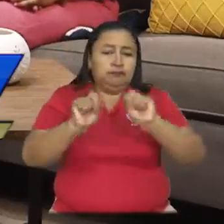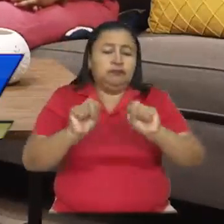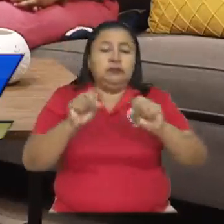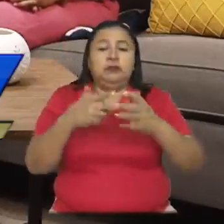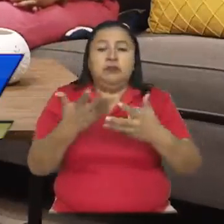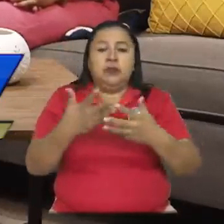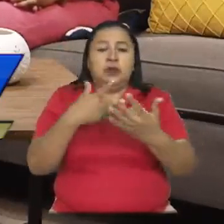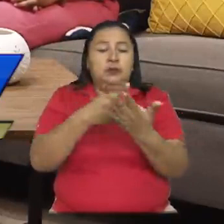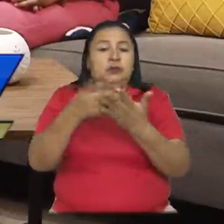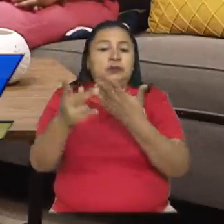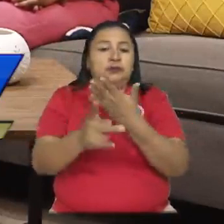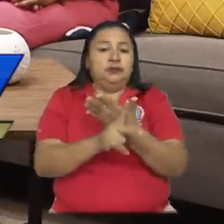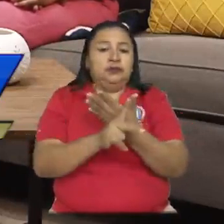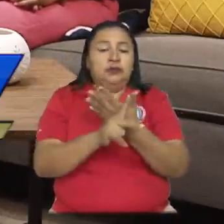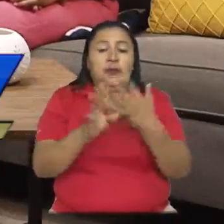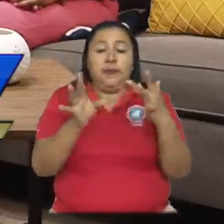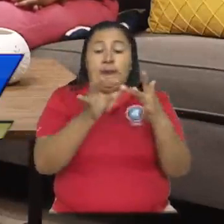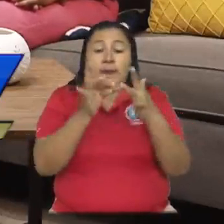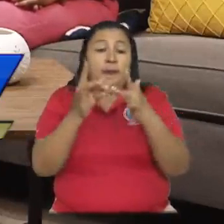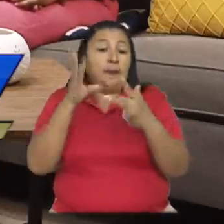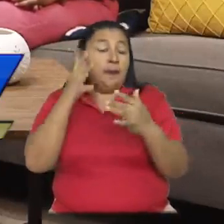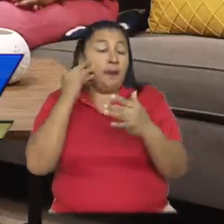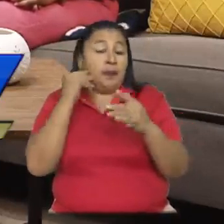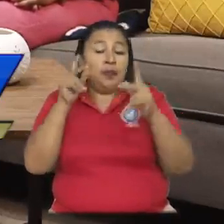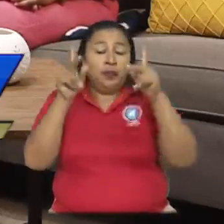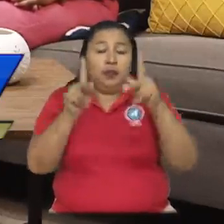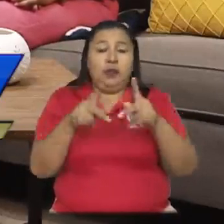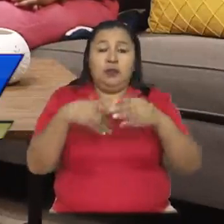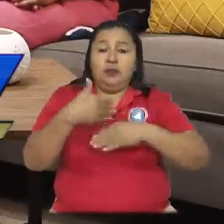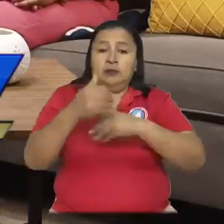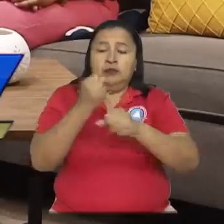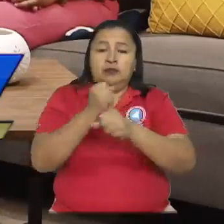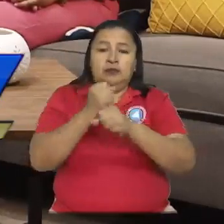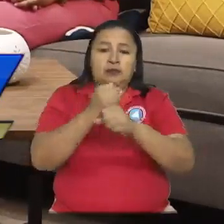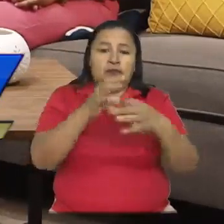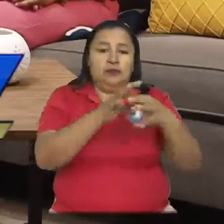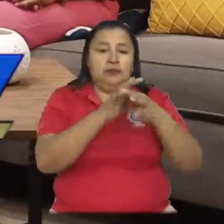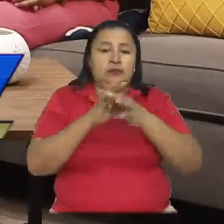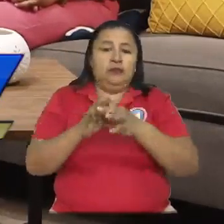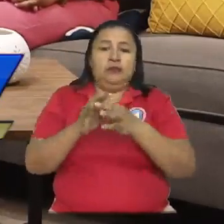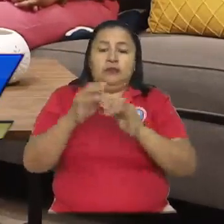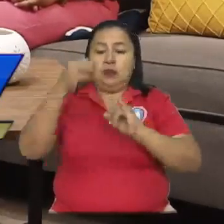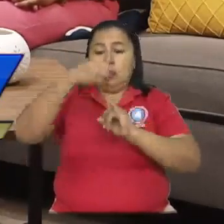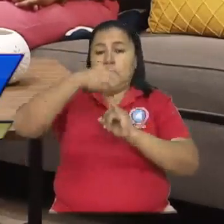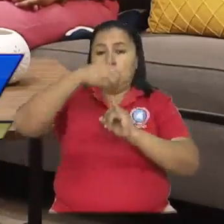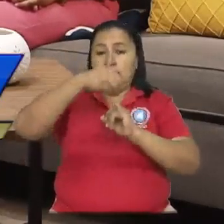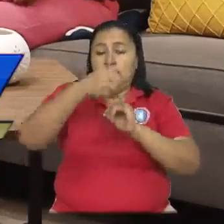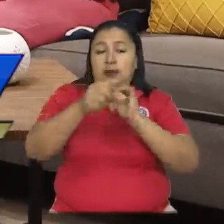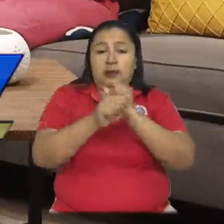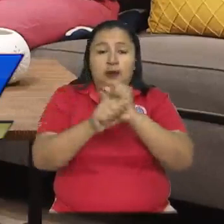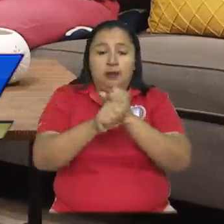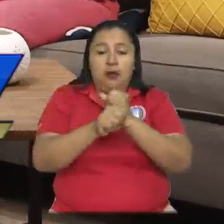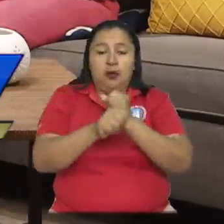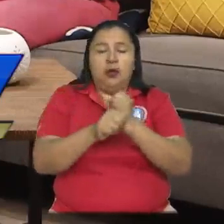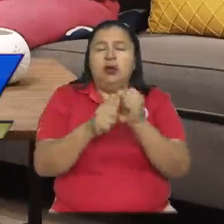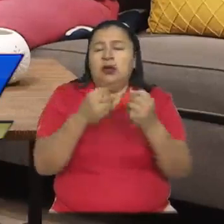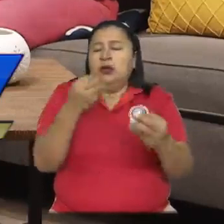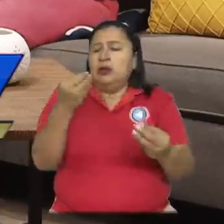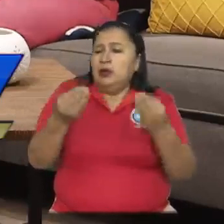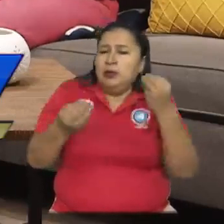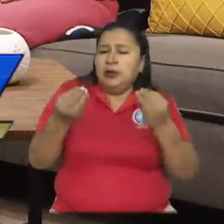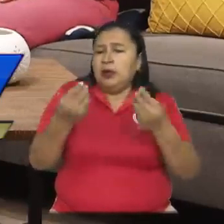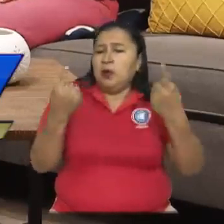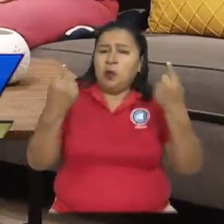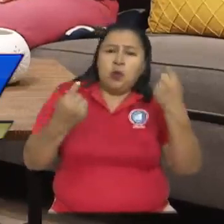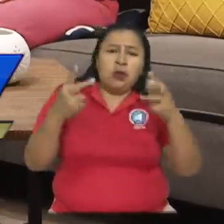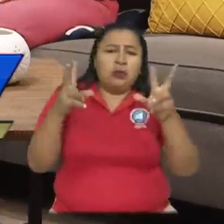también programas de especialización que venimos trabajando en conjunto con el INATEC. dependiendo del tema, porque